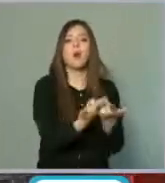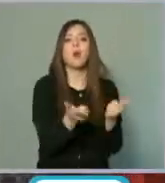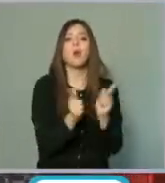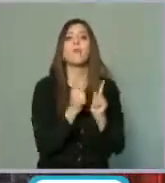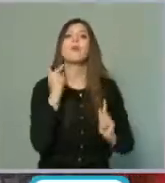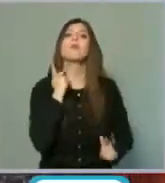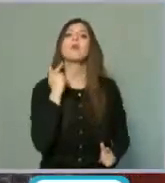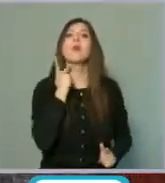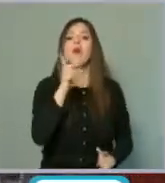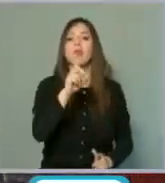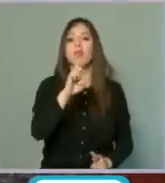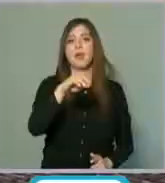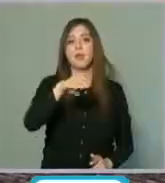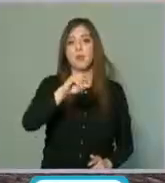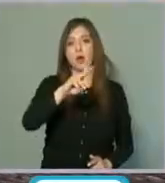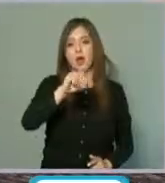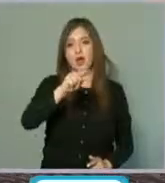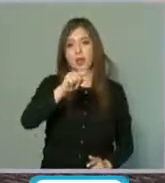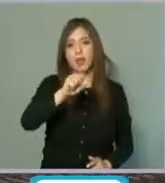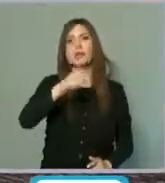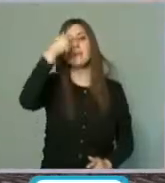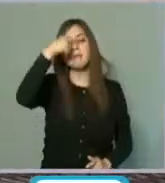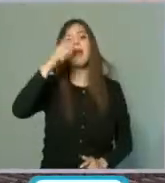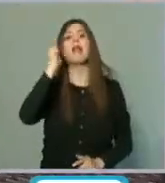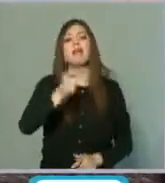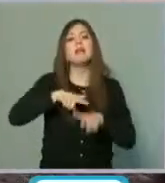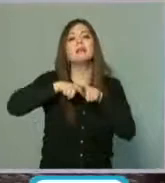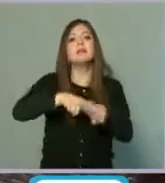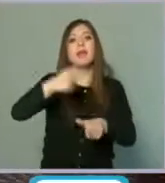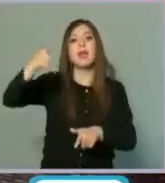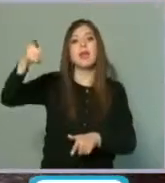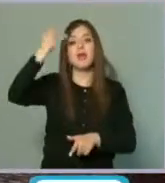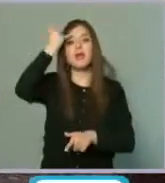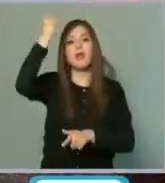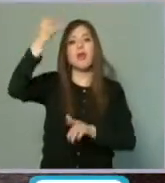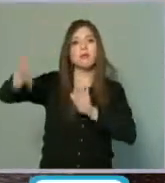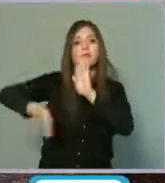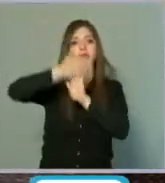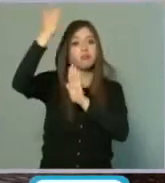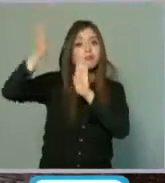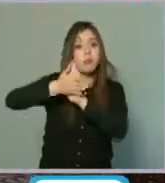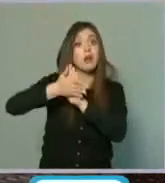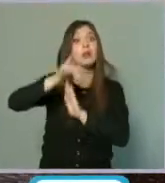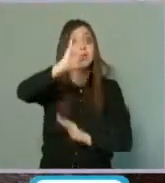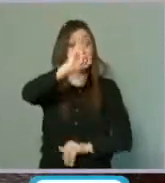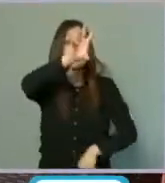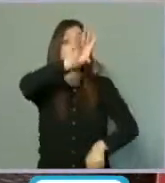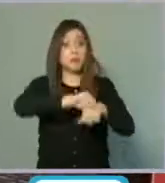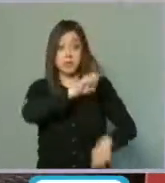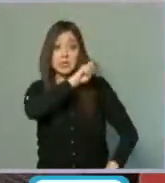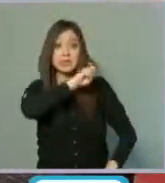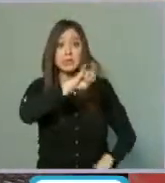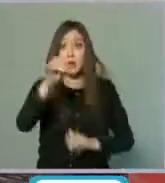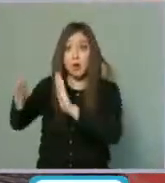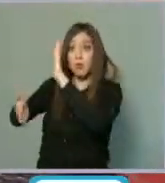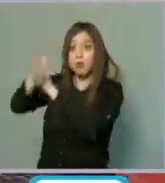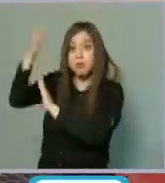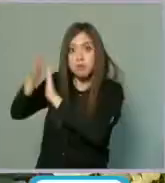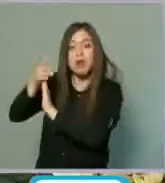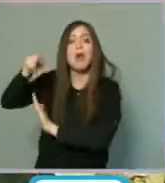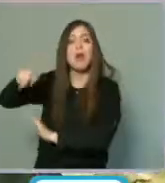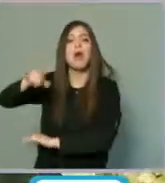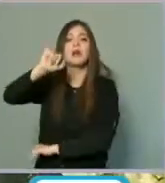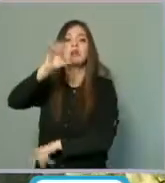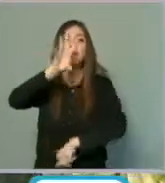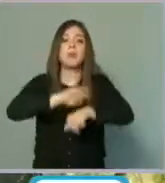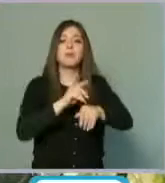los recursos para su muro, que es un tema simbólico, y él a cambio darle un estatus migratorio pues distinto a